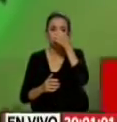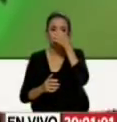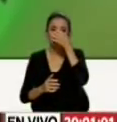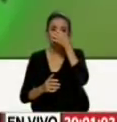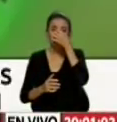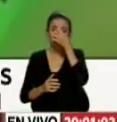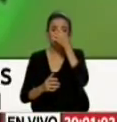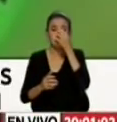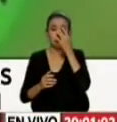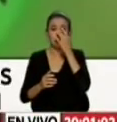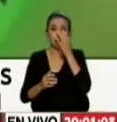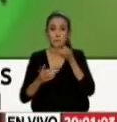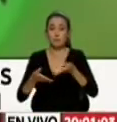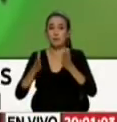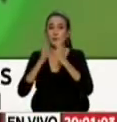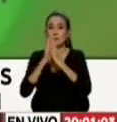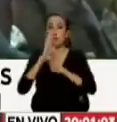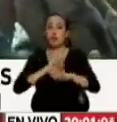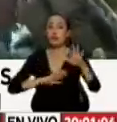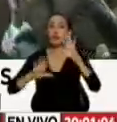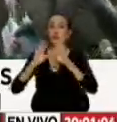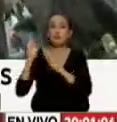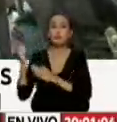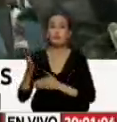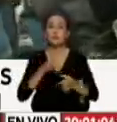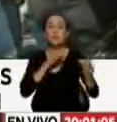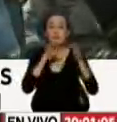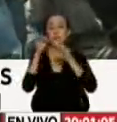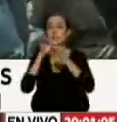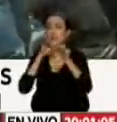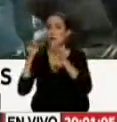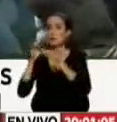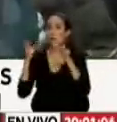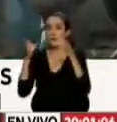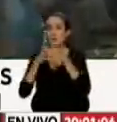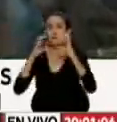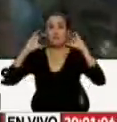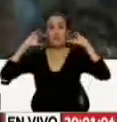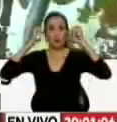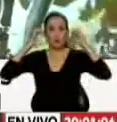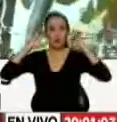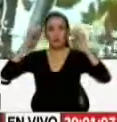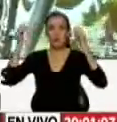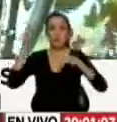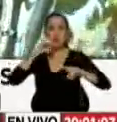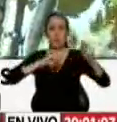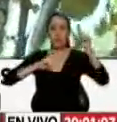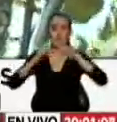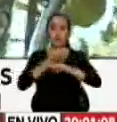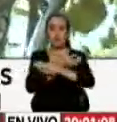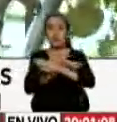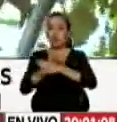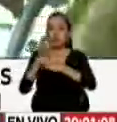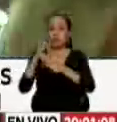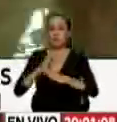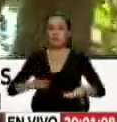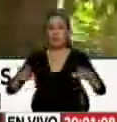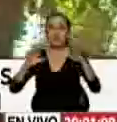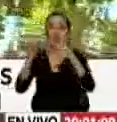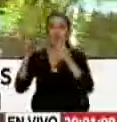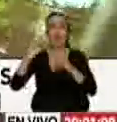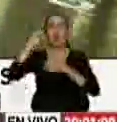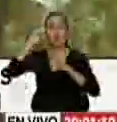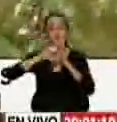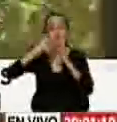Solicitar la interpretación del laudo arbitral de la Haya, así como la nulidad del fallo, son las alternativas que baraja el Procurador General del